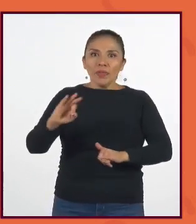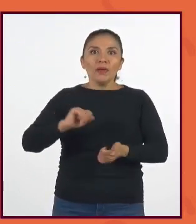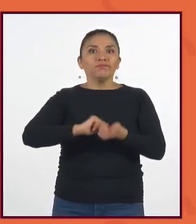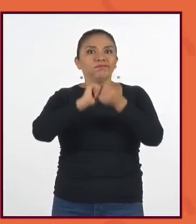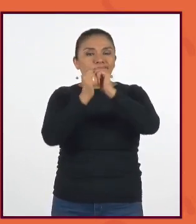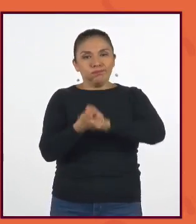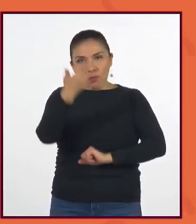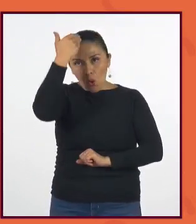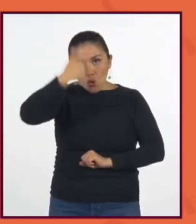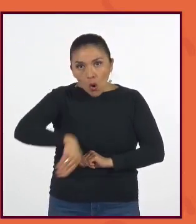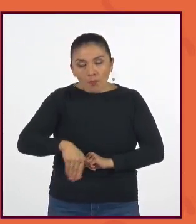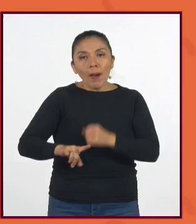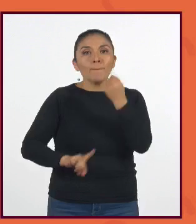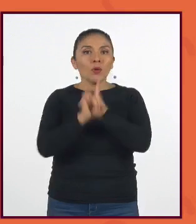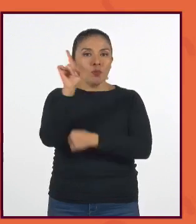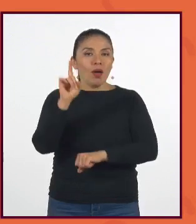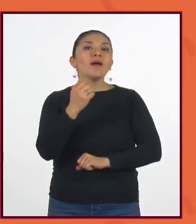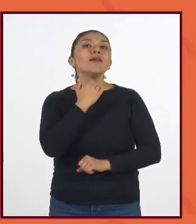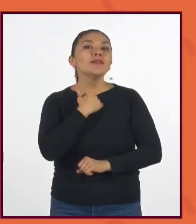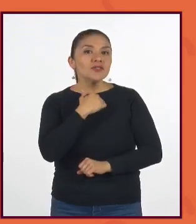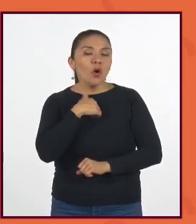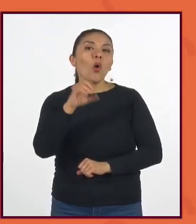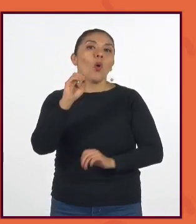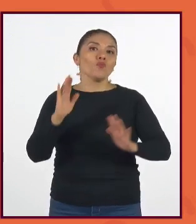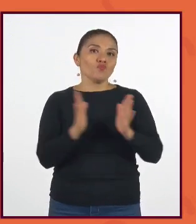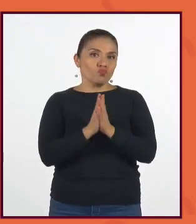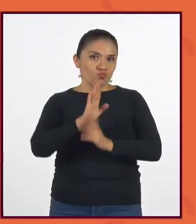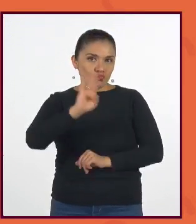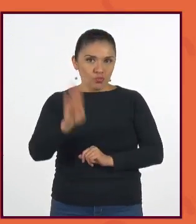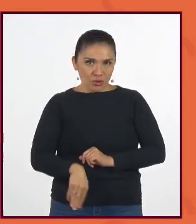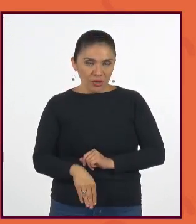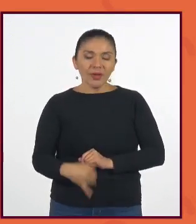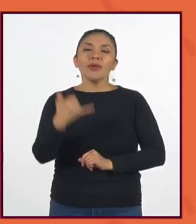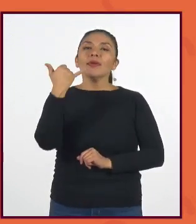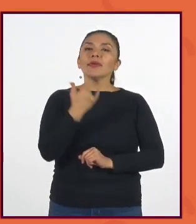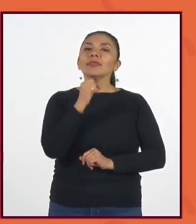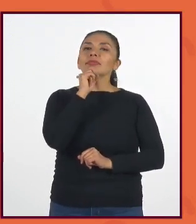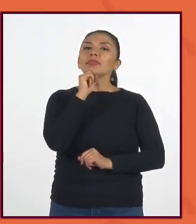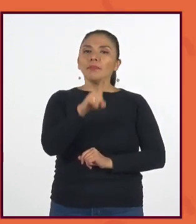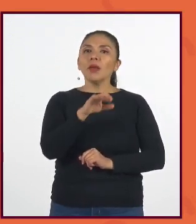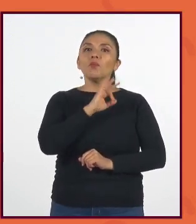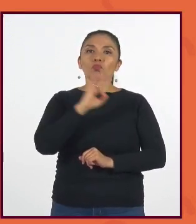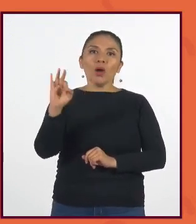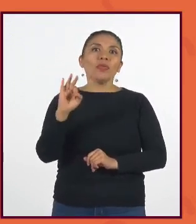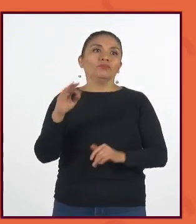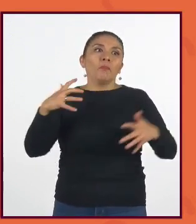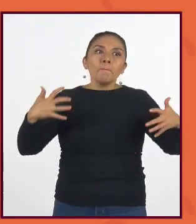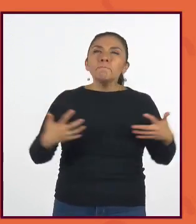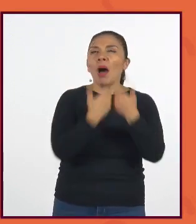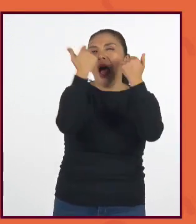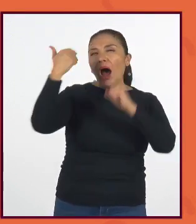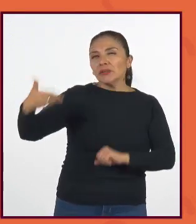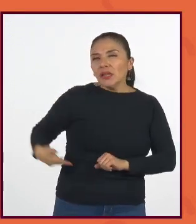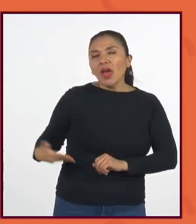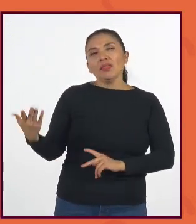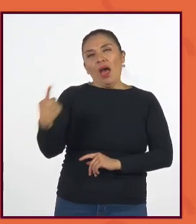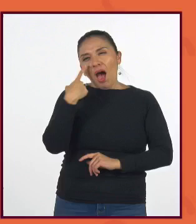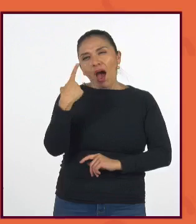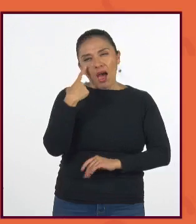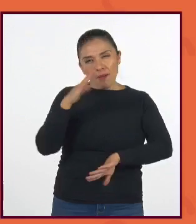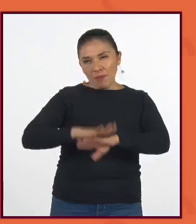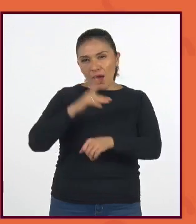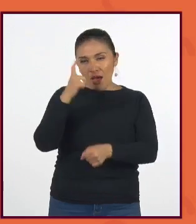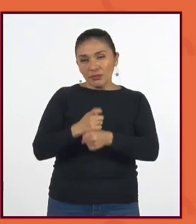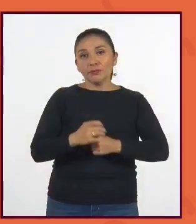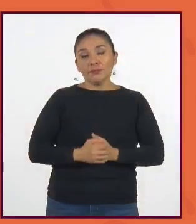etílico y a la muerte, ¿sabes? Y también exposición a accidentes, sobre todo, ¿no? Y eso